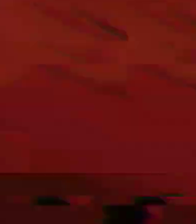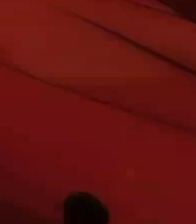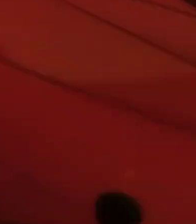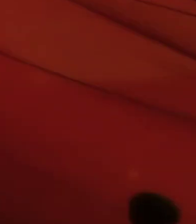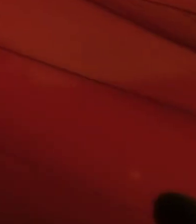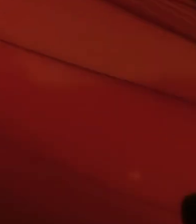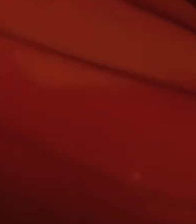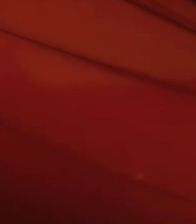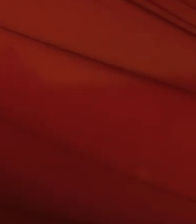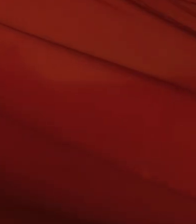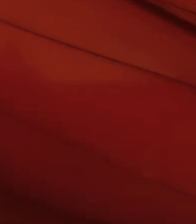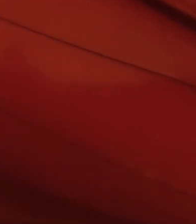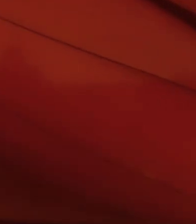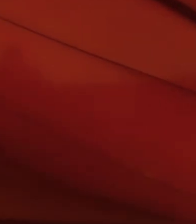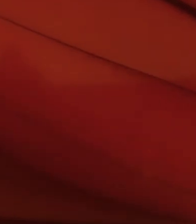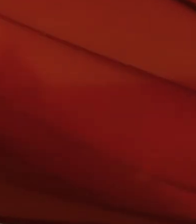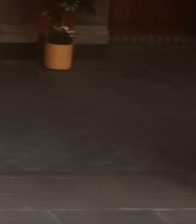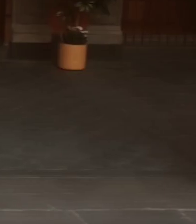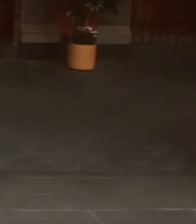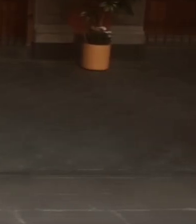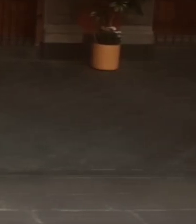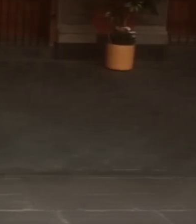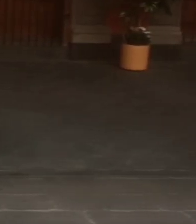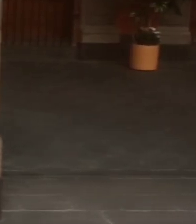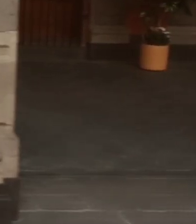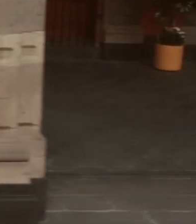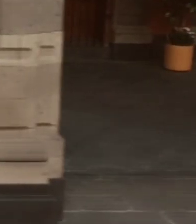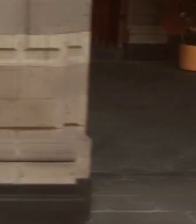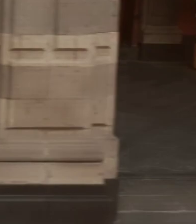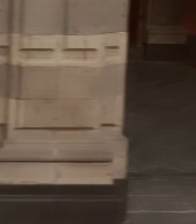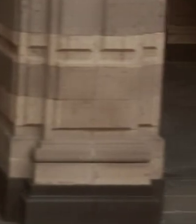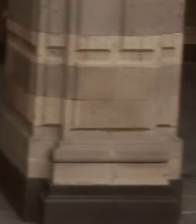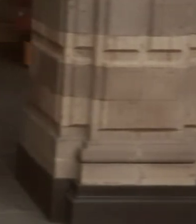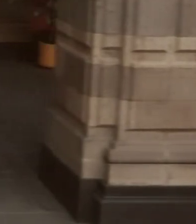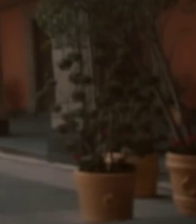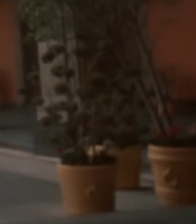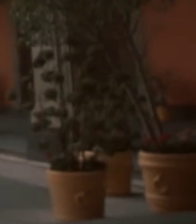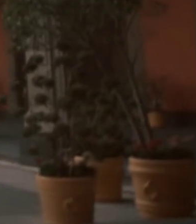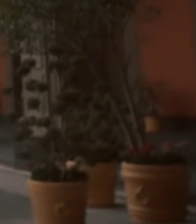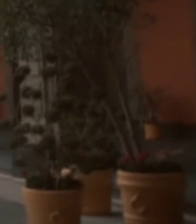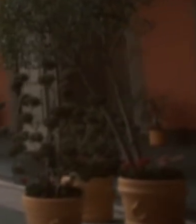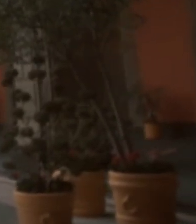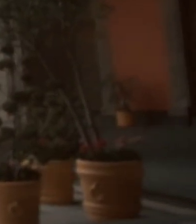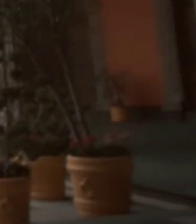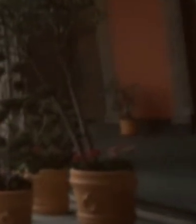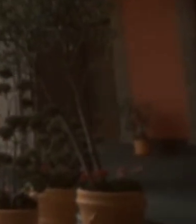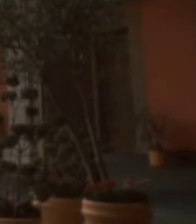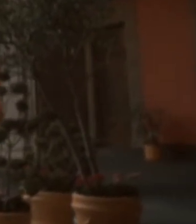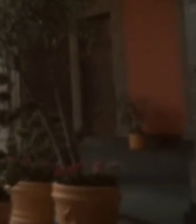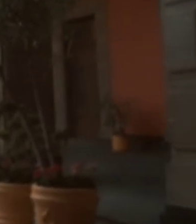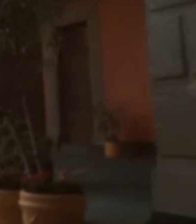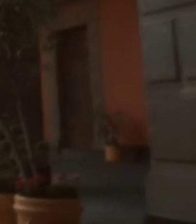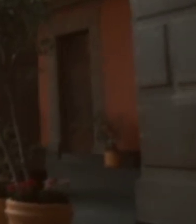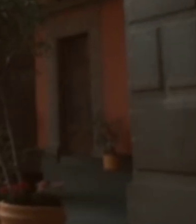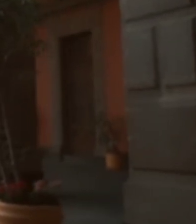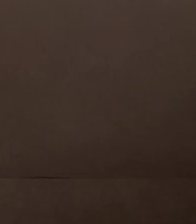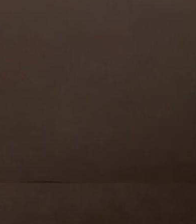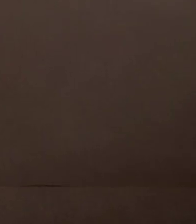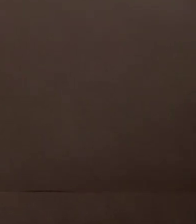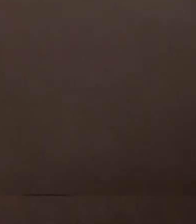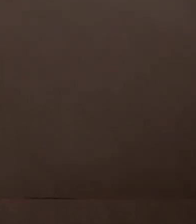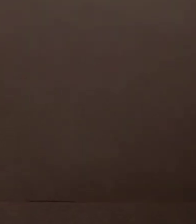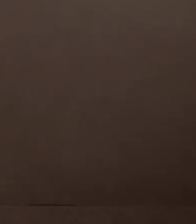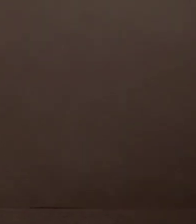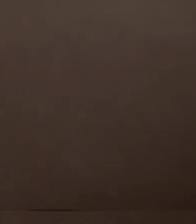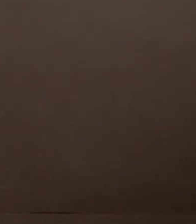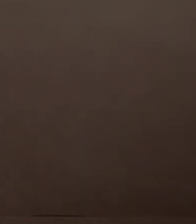pocos presidentes, ¿no?, que realmente demuestra amor por la patria, que respeta a su país. un presidente que ama